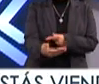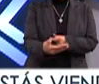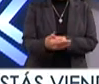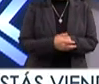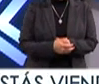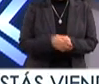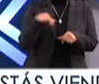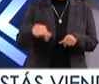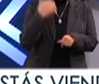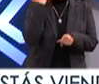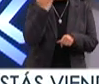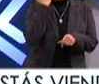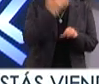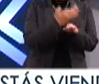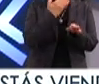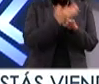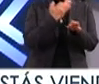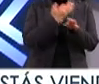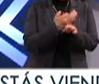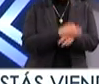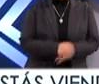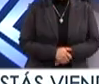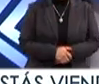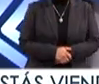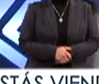en la escuela precisamente,